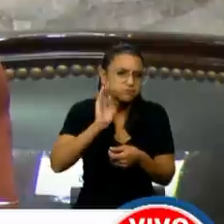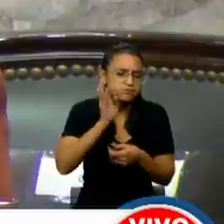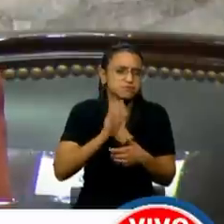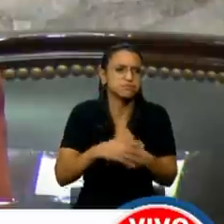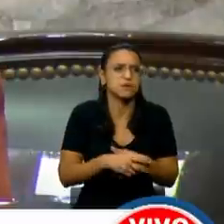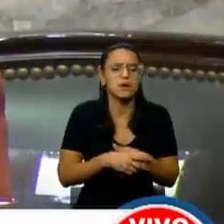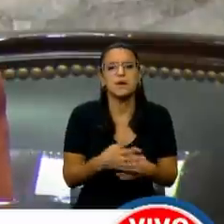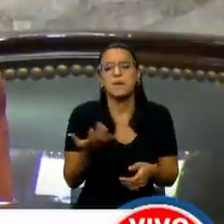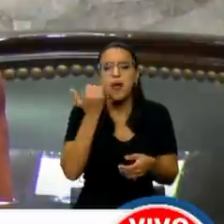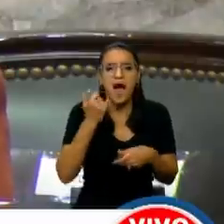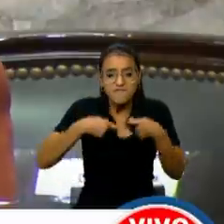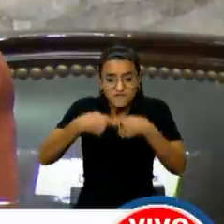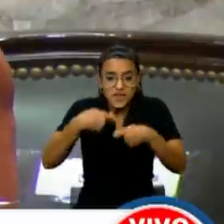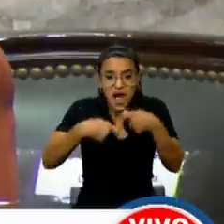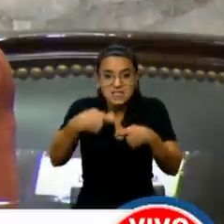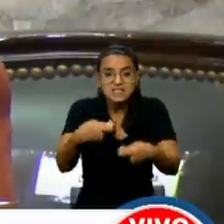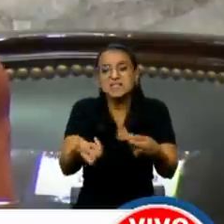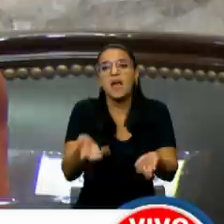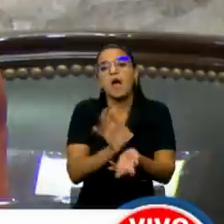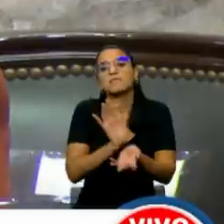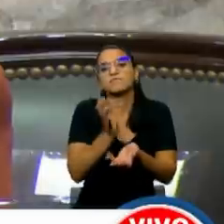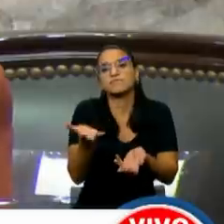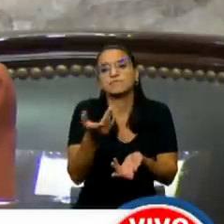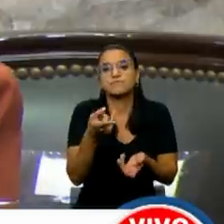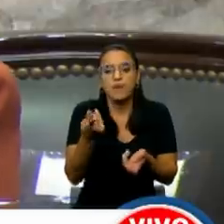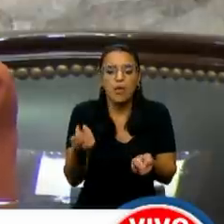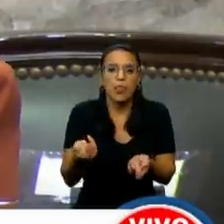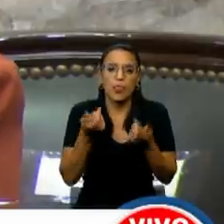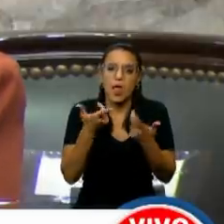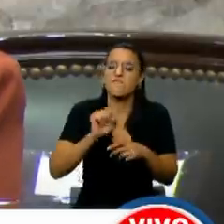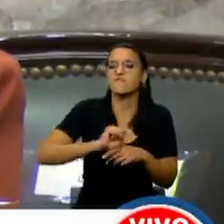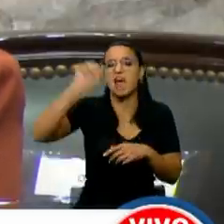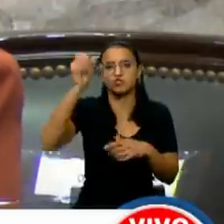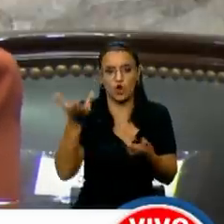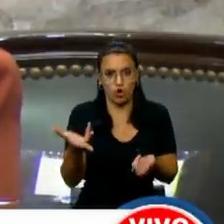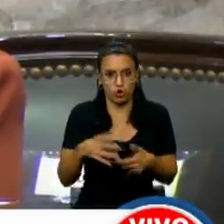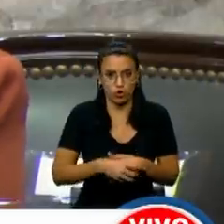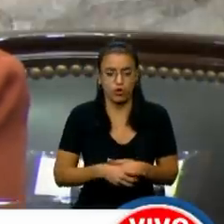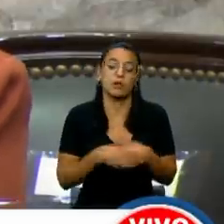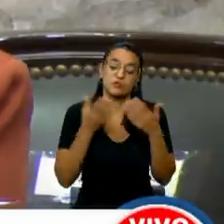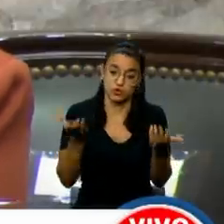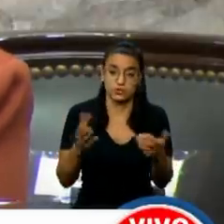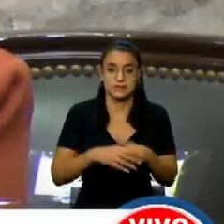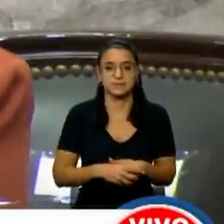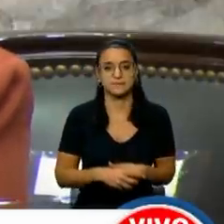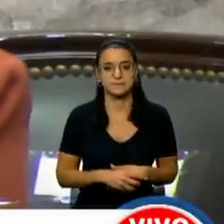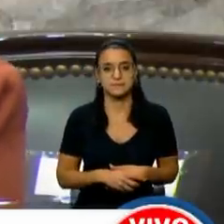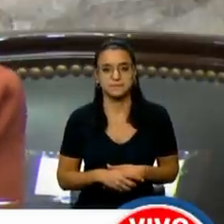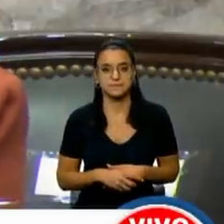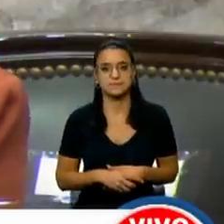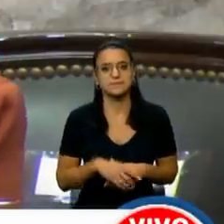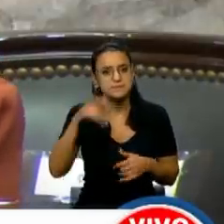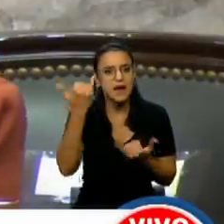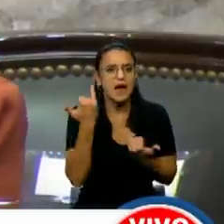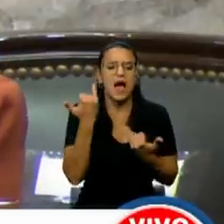y para financiar el déficit hacemos y generamos inflación entonces hay